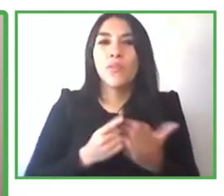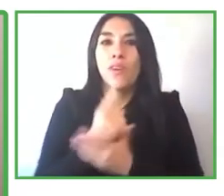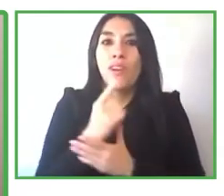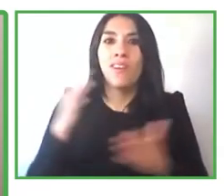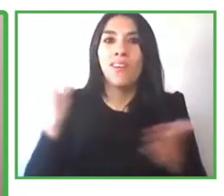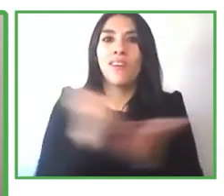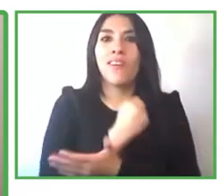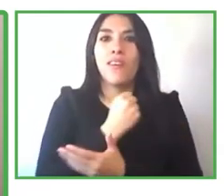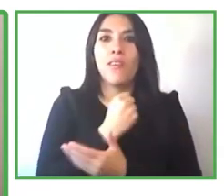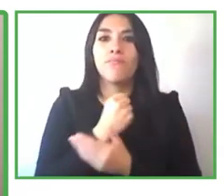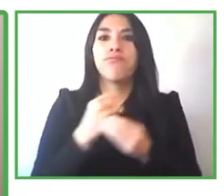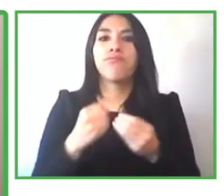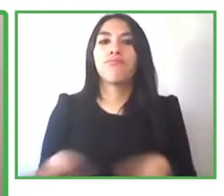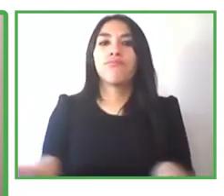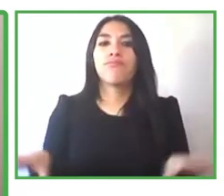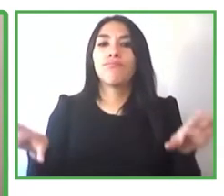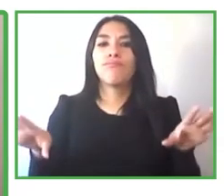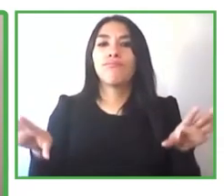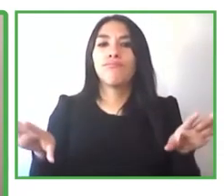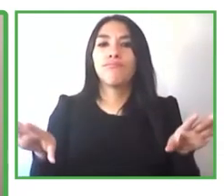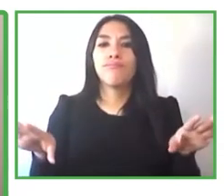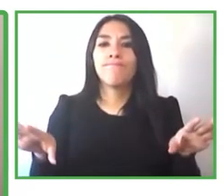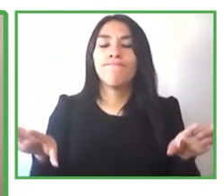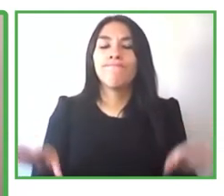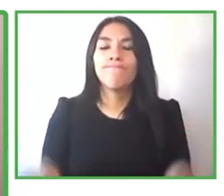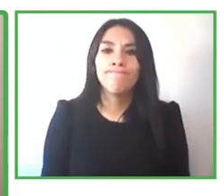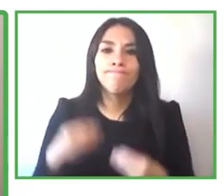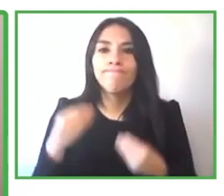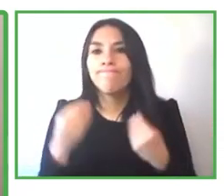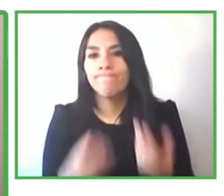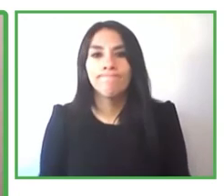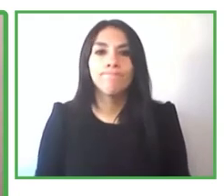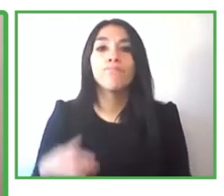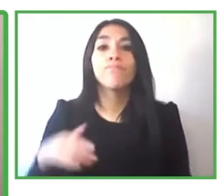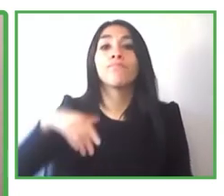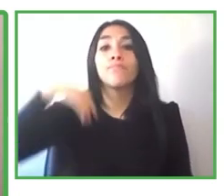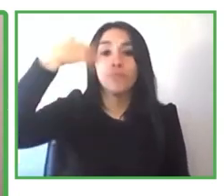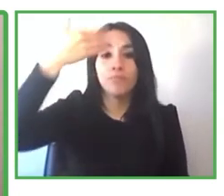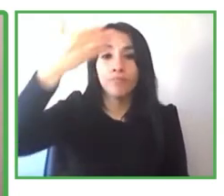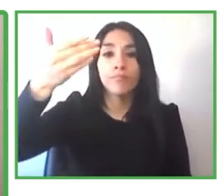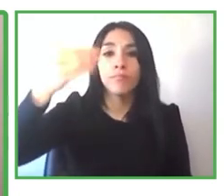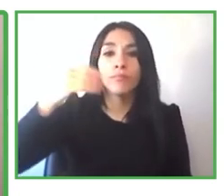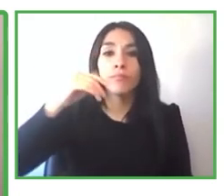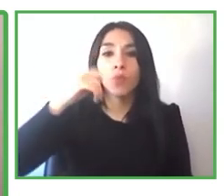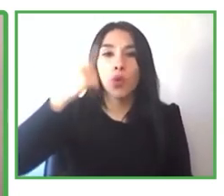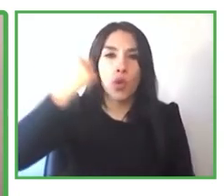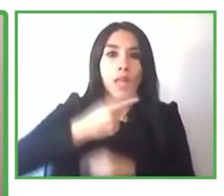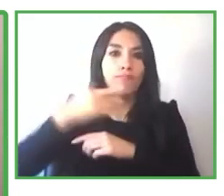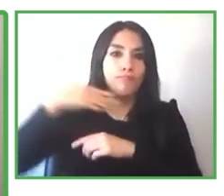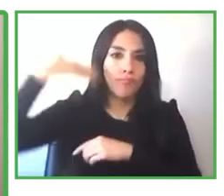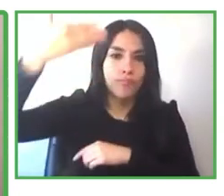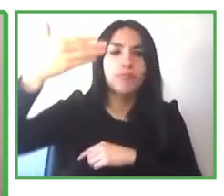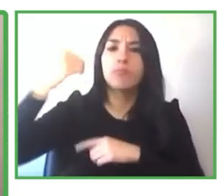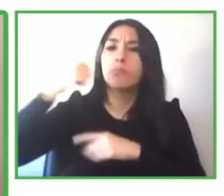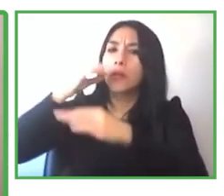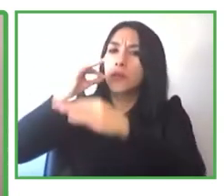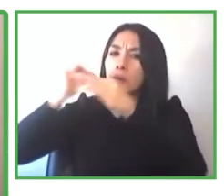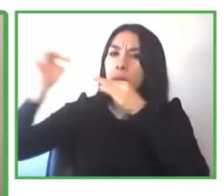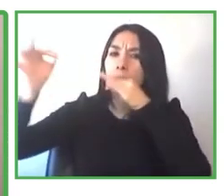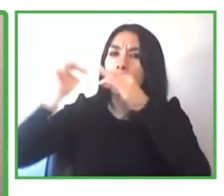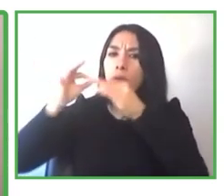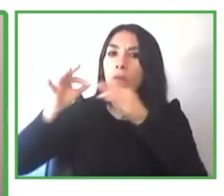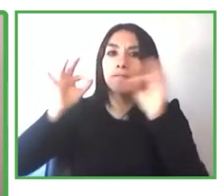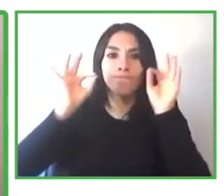al próximo día me dijeron que me habían aceptado en el curso y nunca me voy a olvidar de ese día.